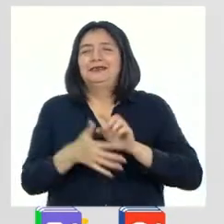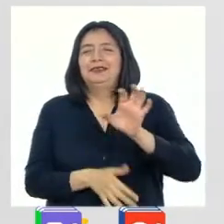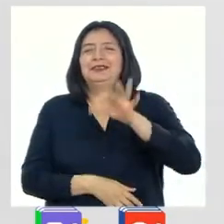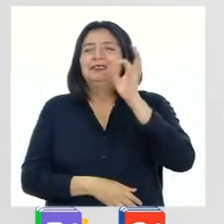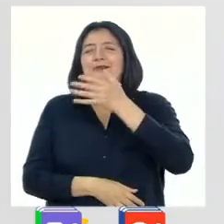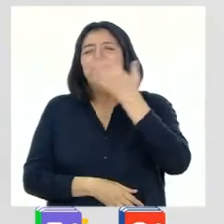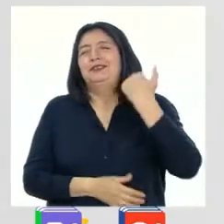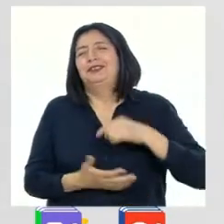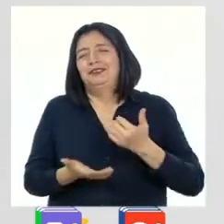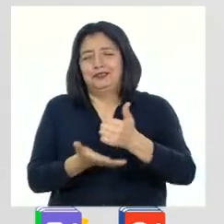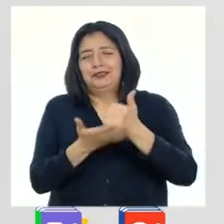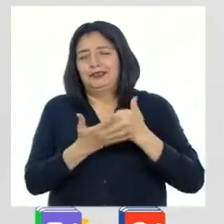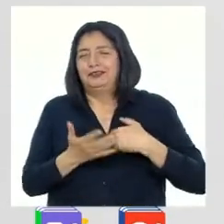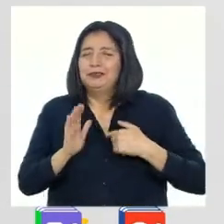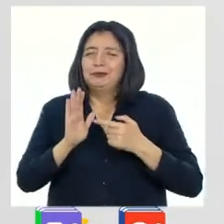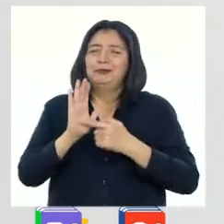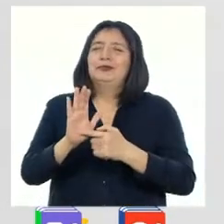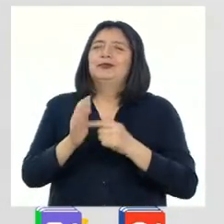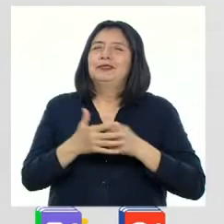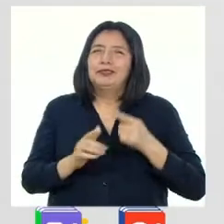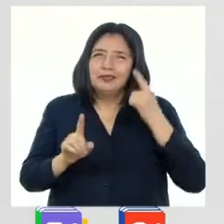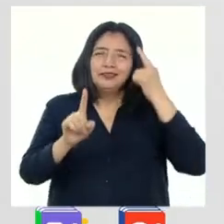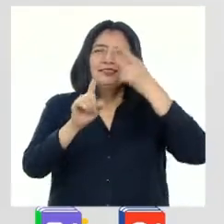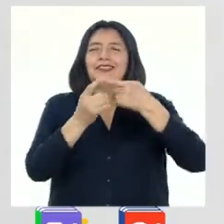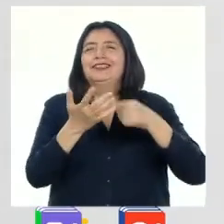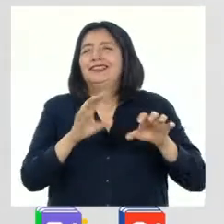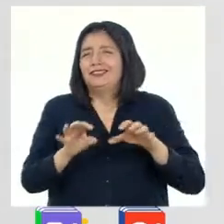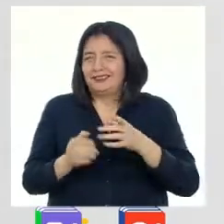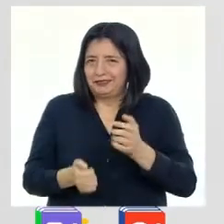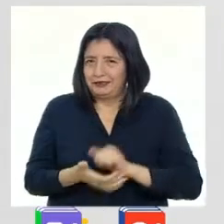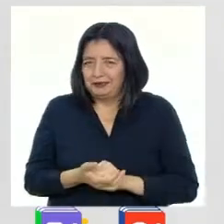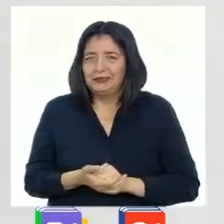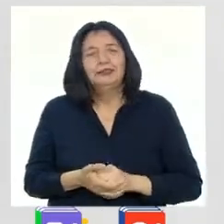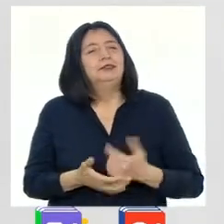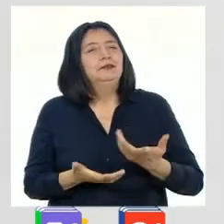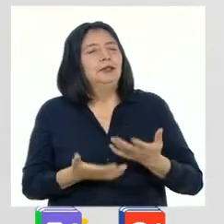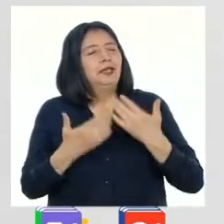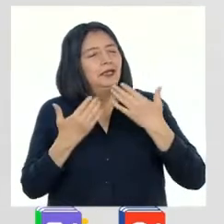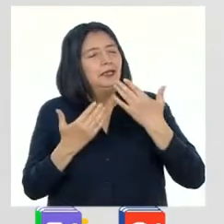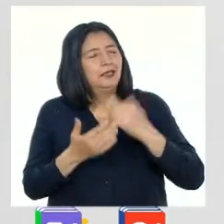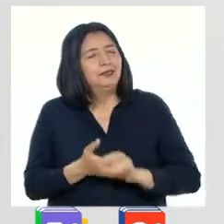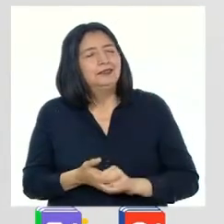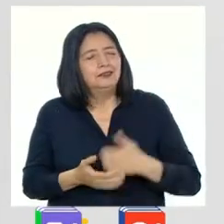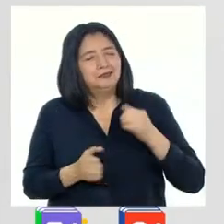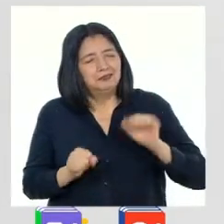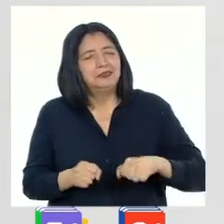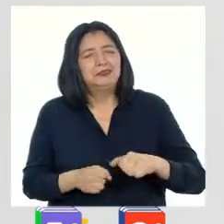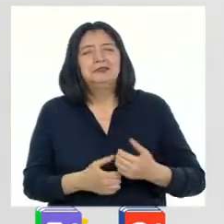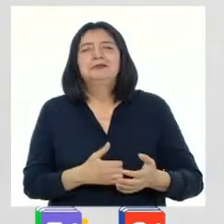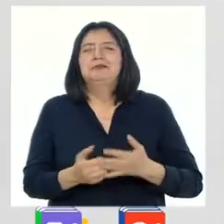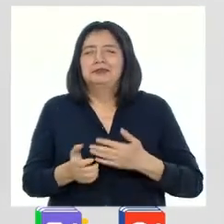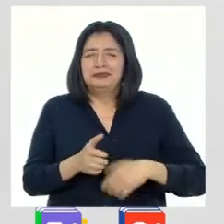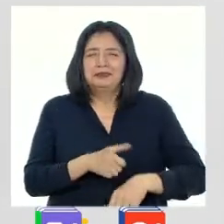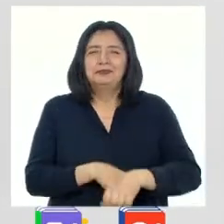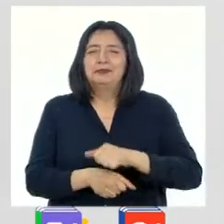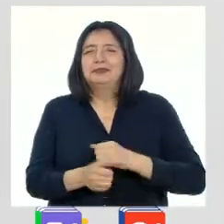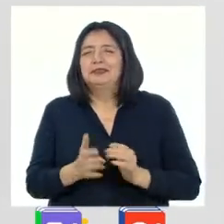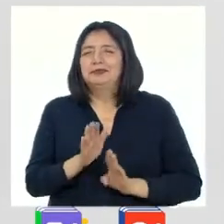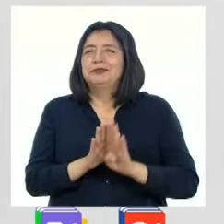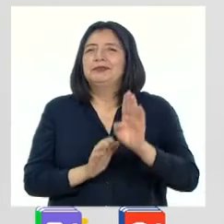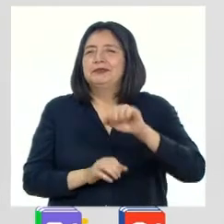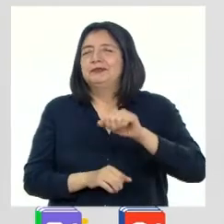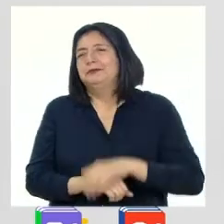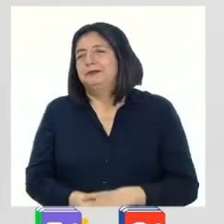escoger la mejor que nos ayude a expresar los desafíos que vivimos y también para agradecer que pese a todo salimos adelante. Así